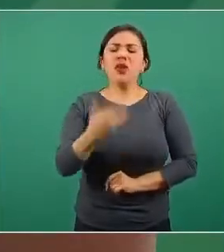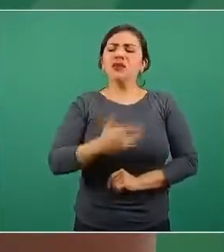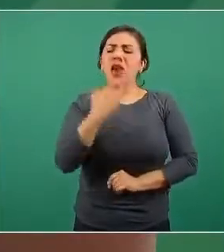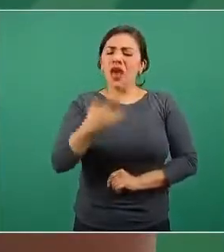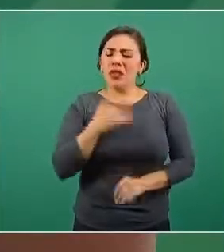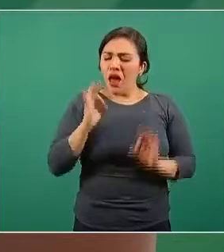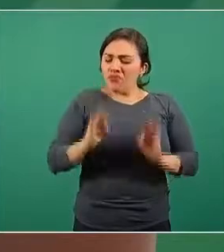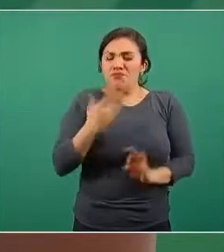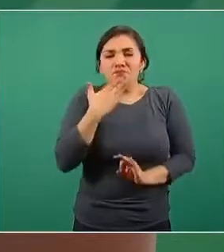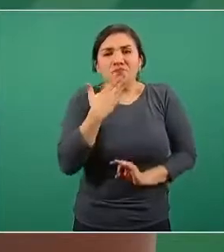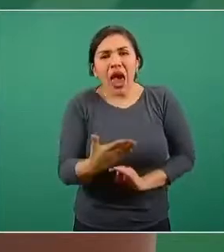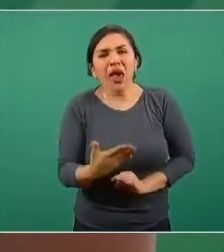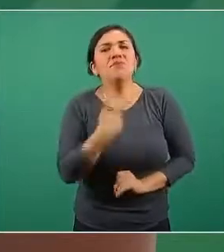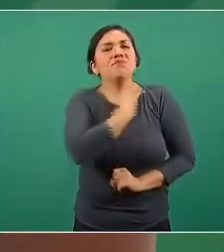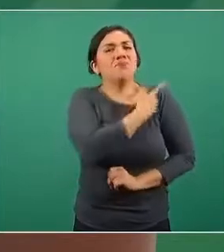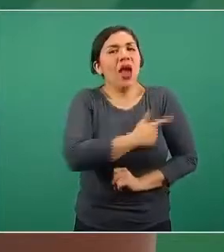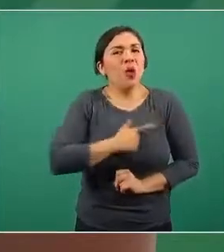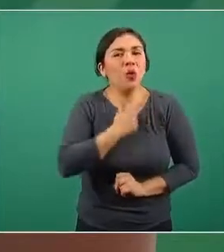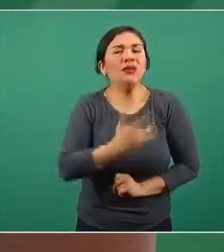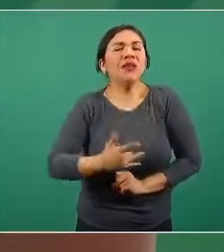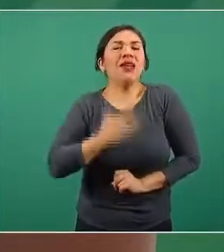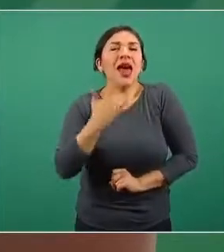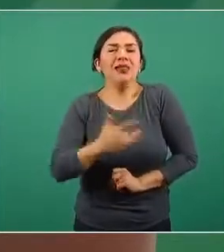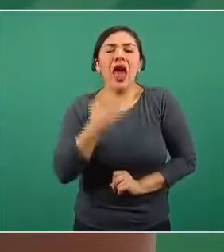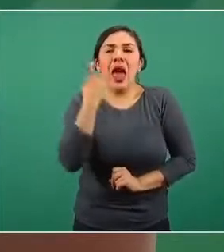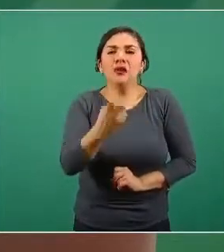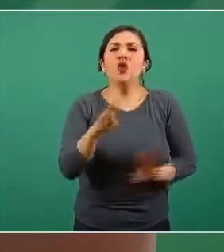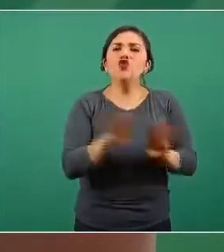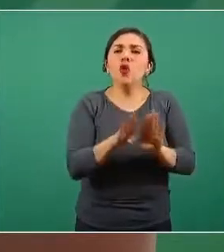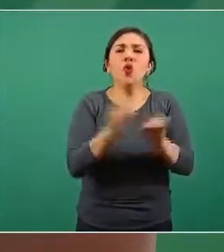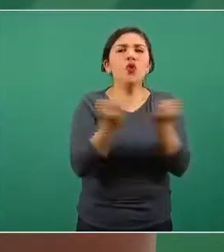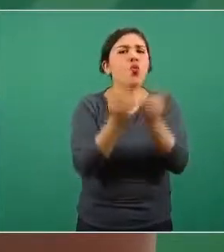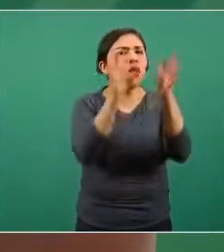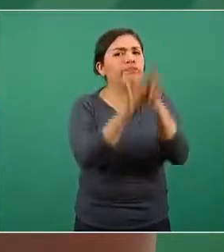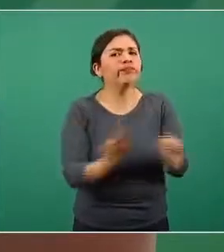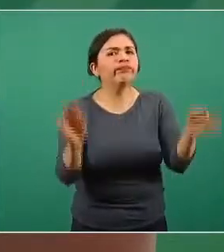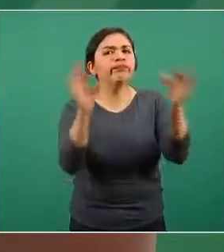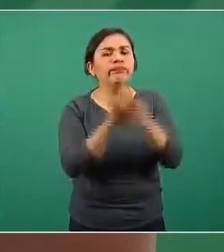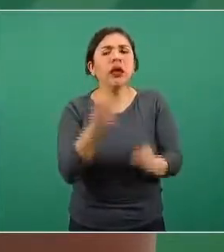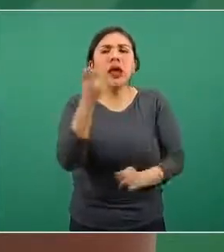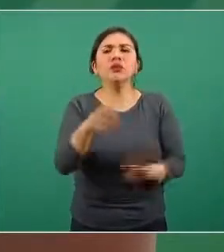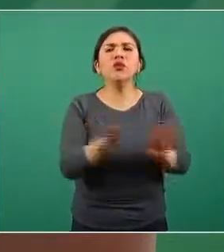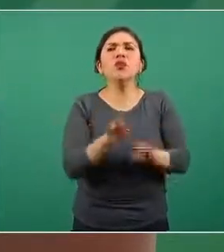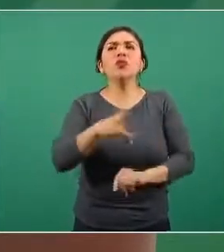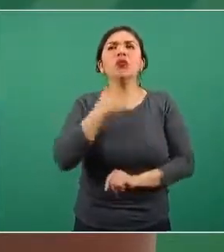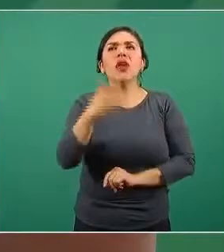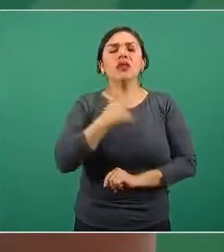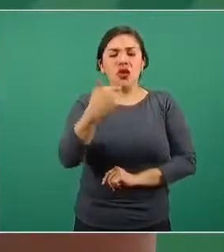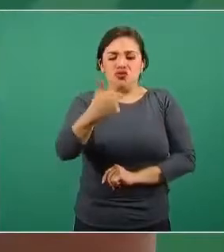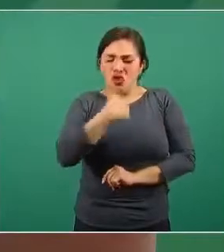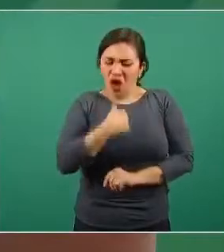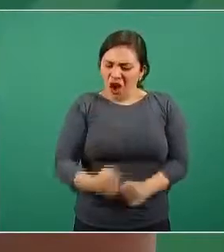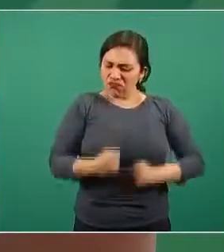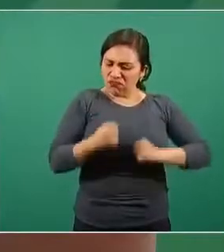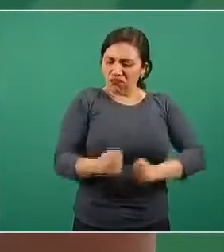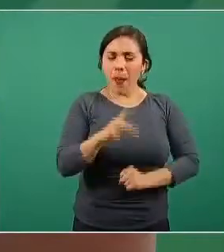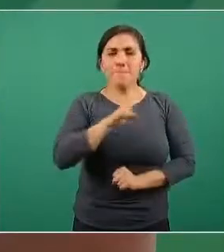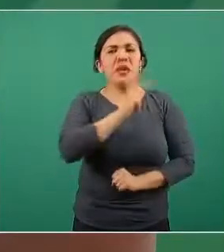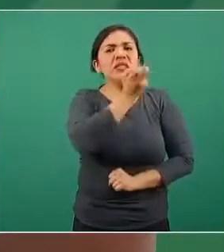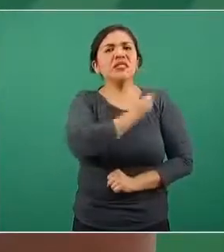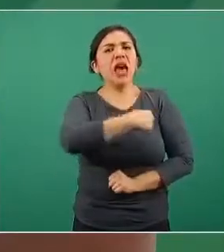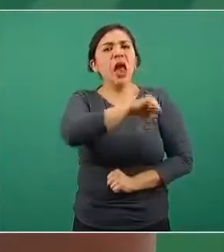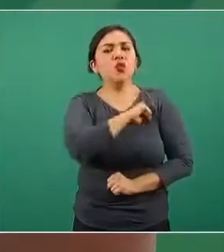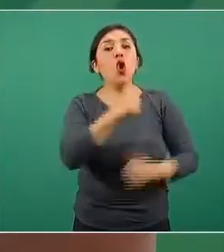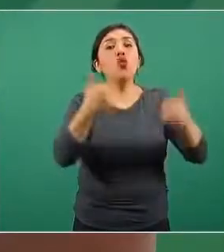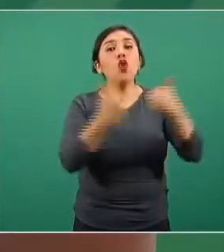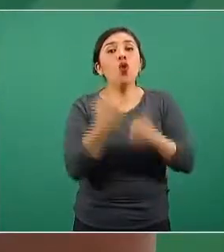hablar también de el realizarnos dentro de este empoderamiento de nuestra salud,